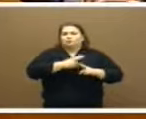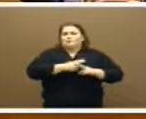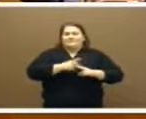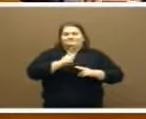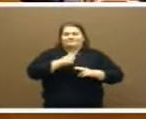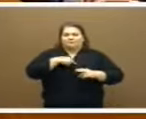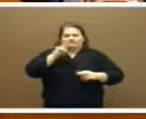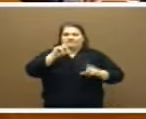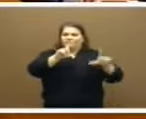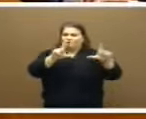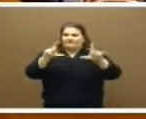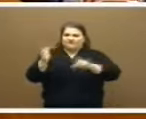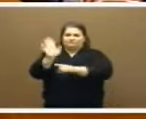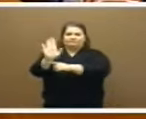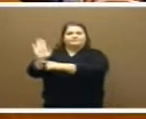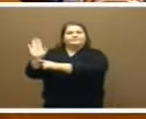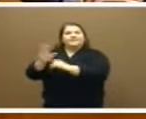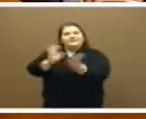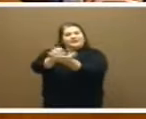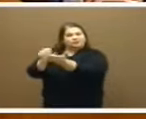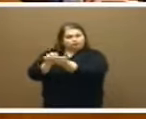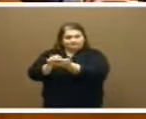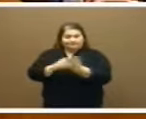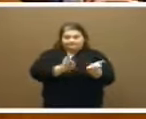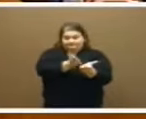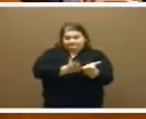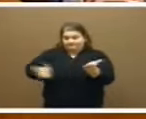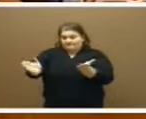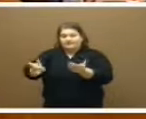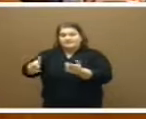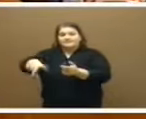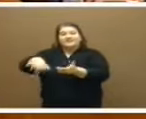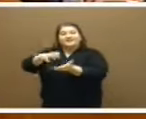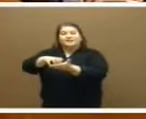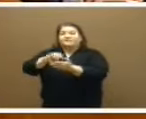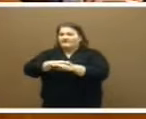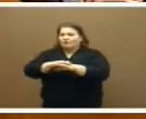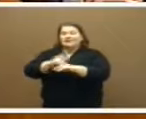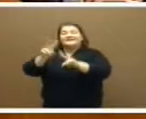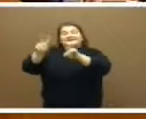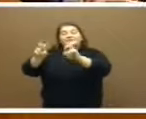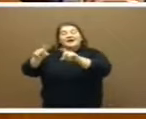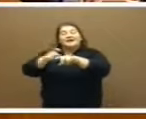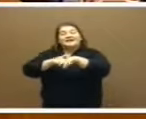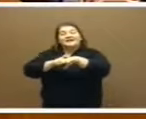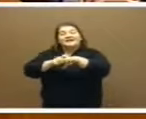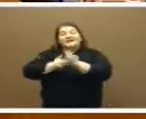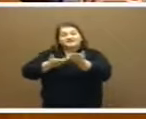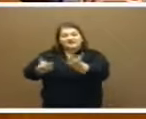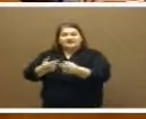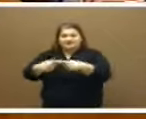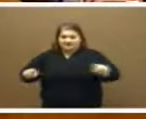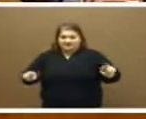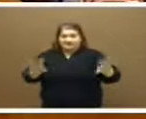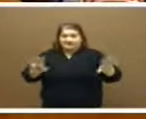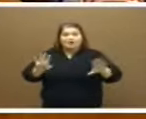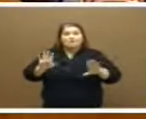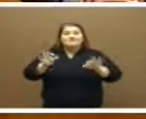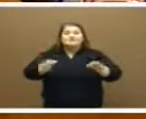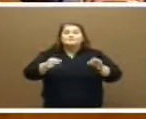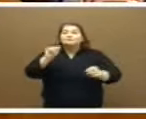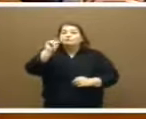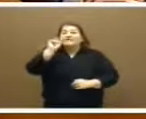el reportaje fotográfico de esos centros, y por otro lado a las cuestiones de carácter asistencial, pero siempre desde la